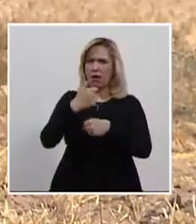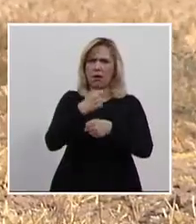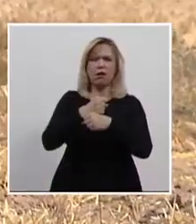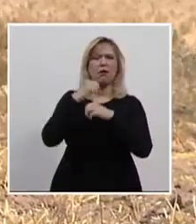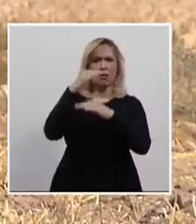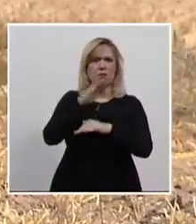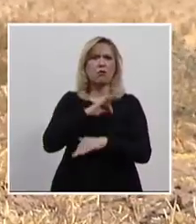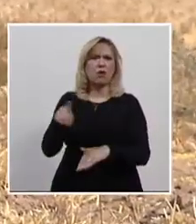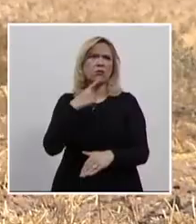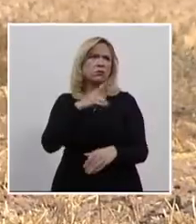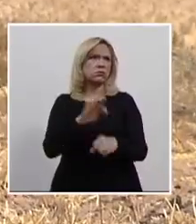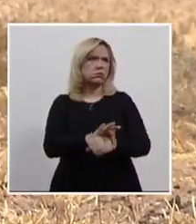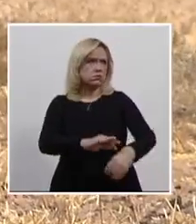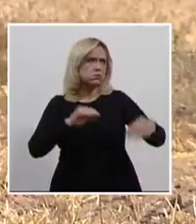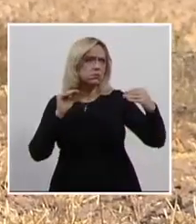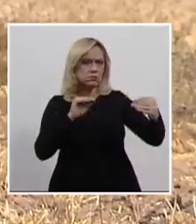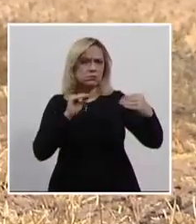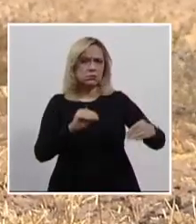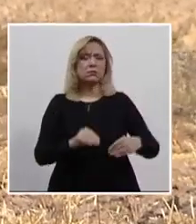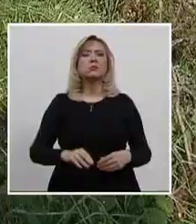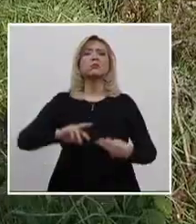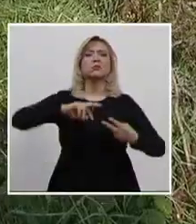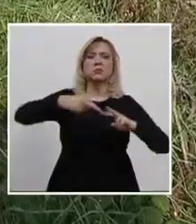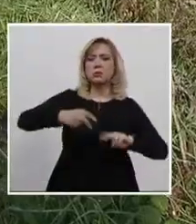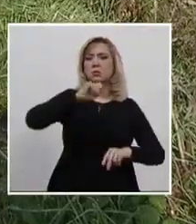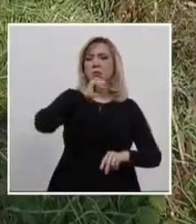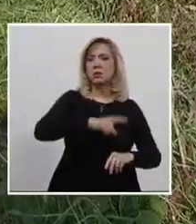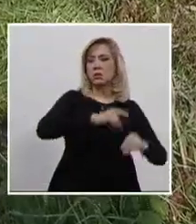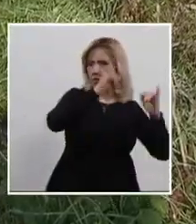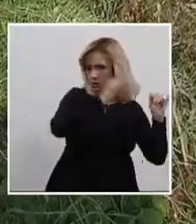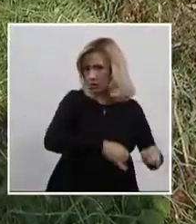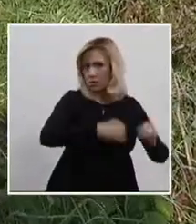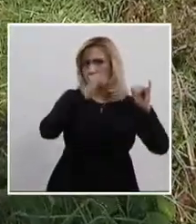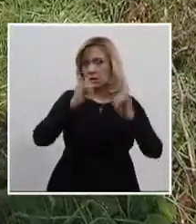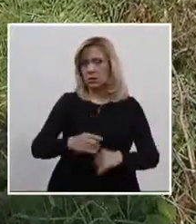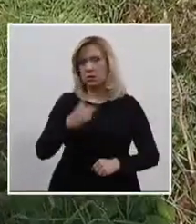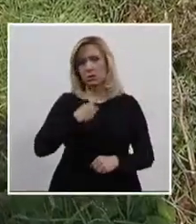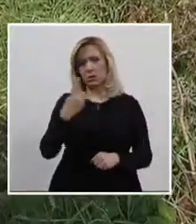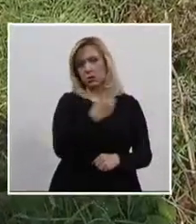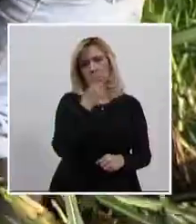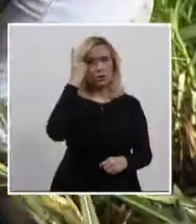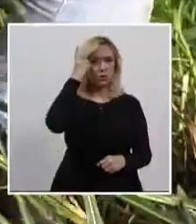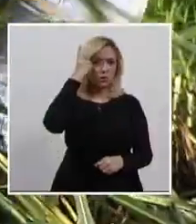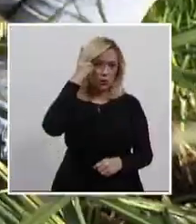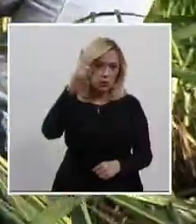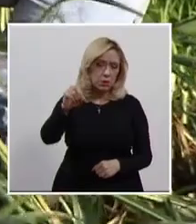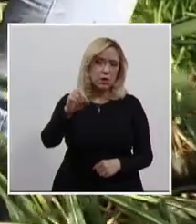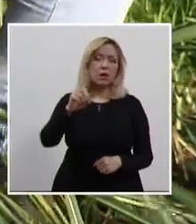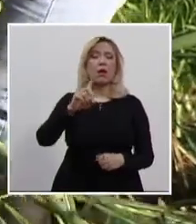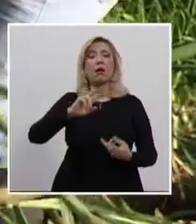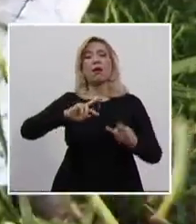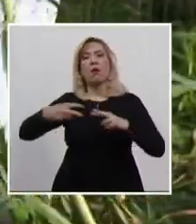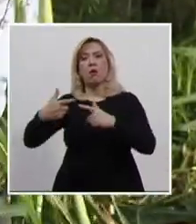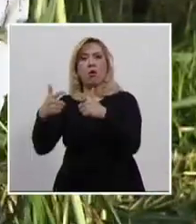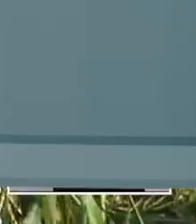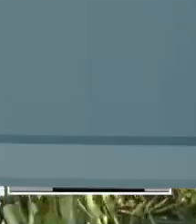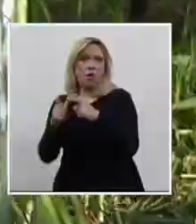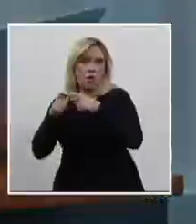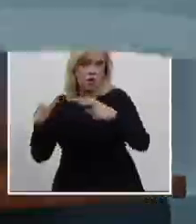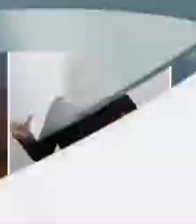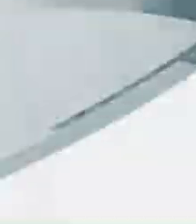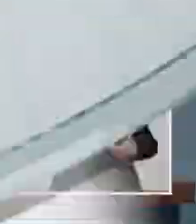de amparo, igual que el que les otorga a los núcleos de población ejidal o comunal.